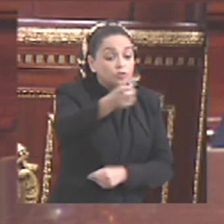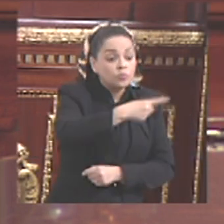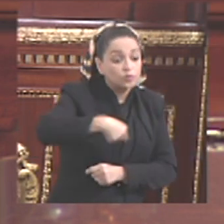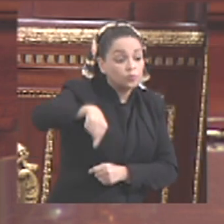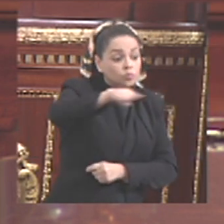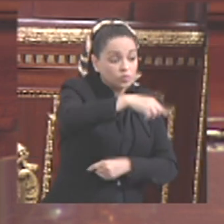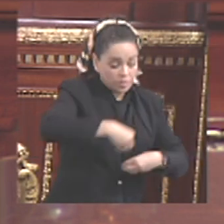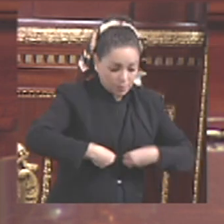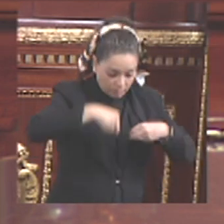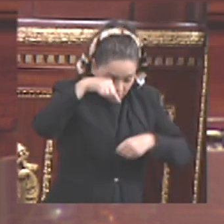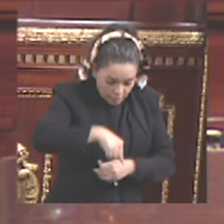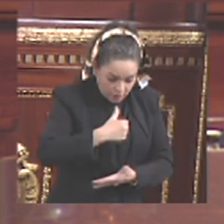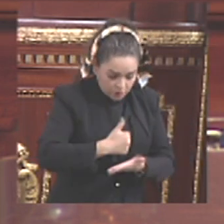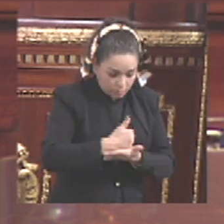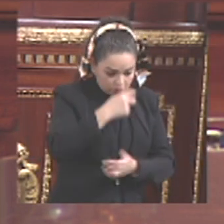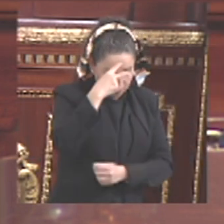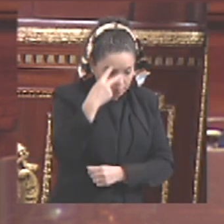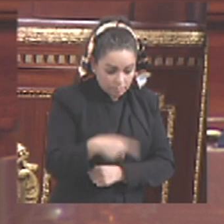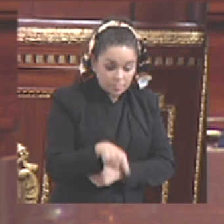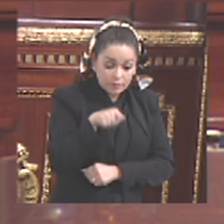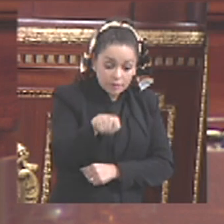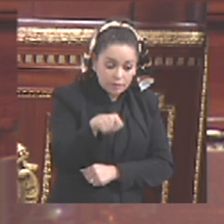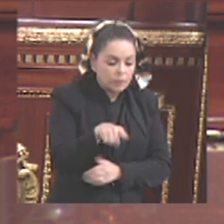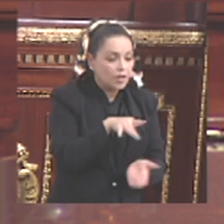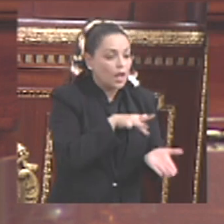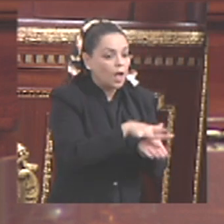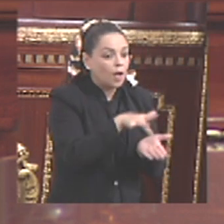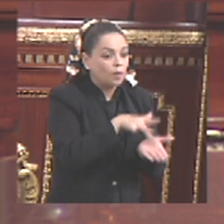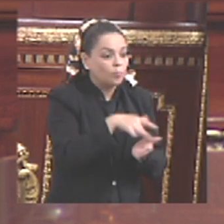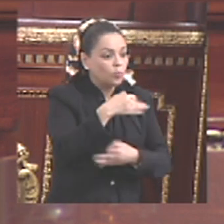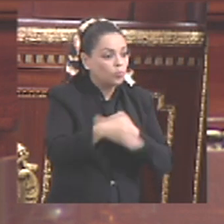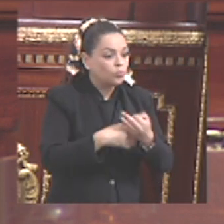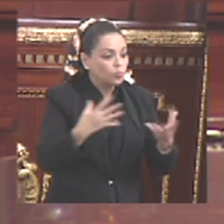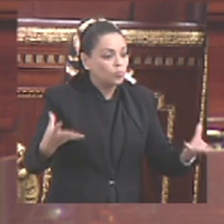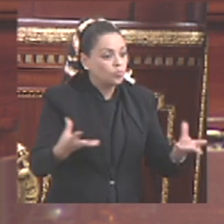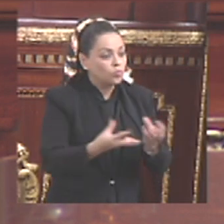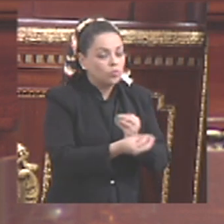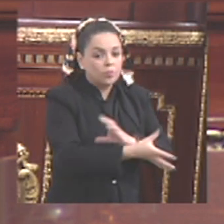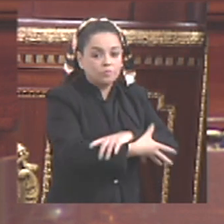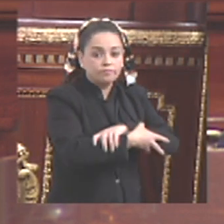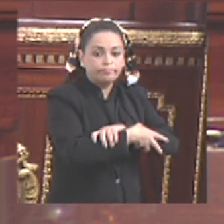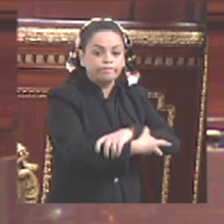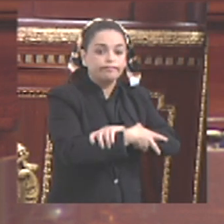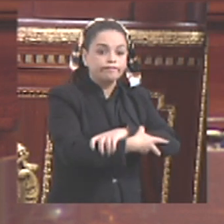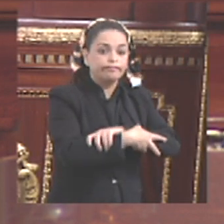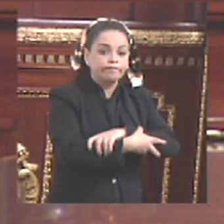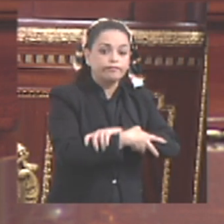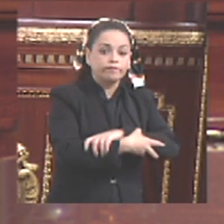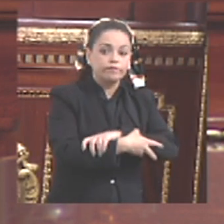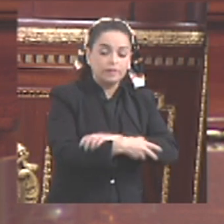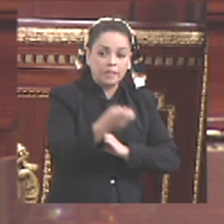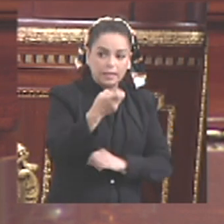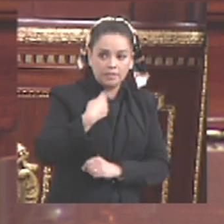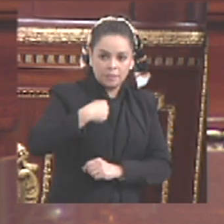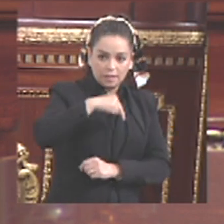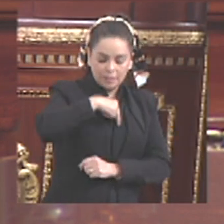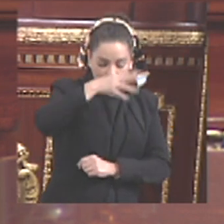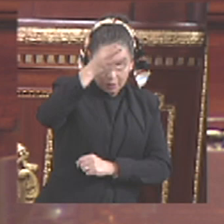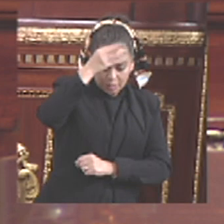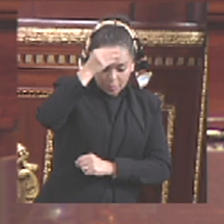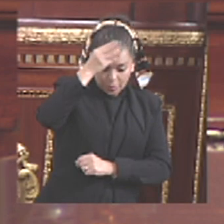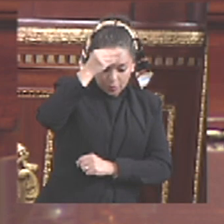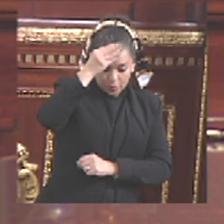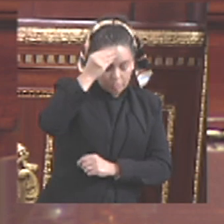ahí cercanos a la ciudadanía, mostrando o mostrándonos como lo que